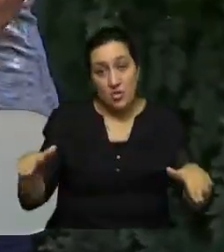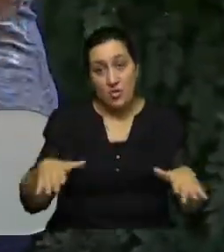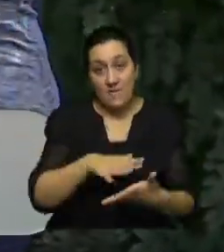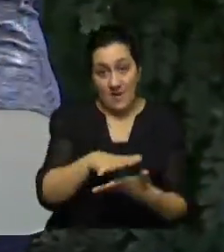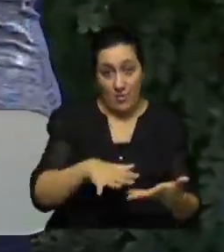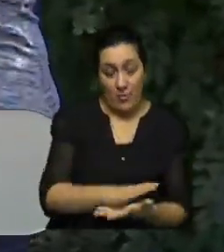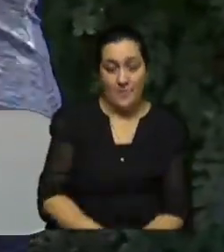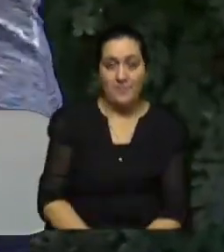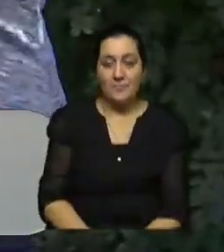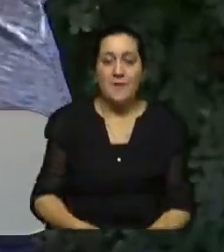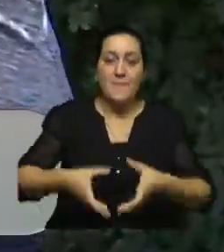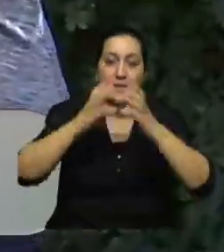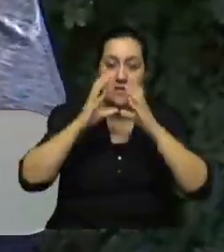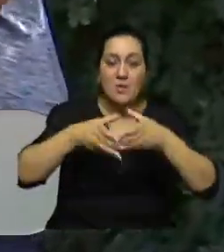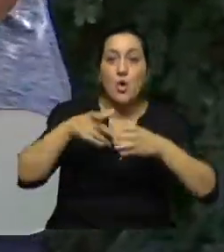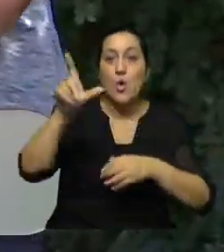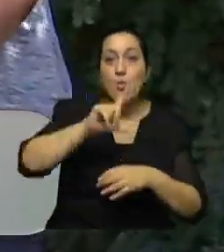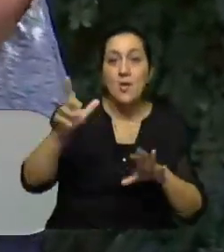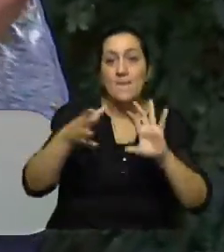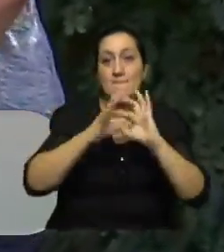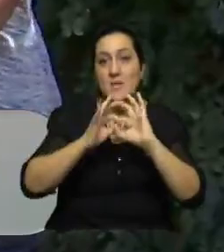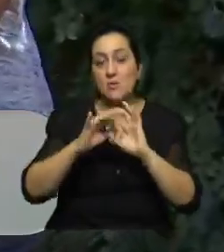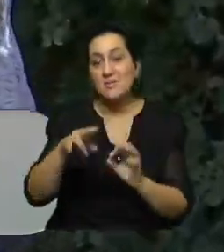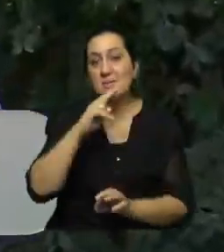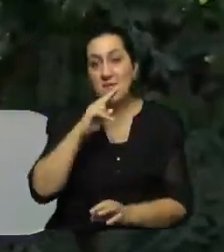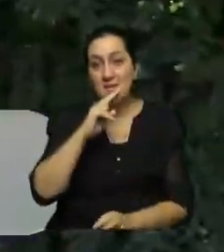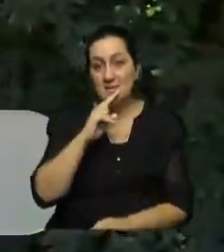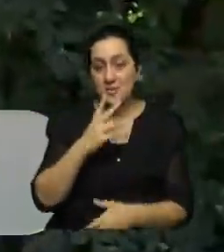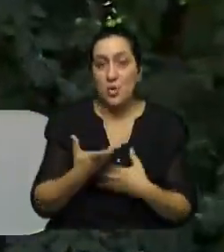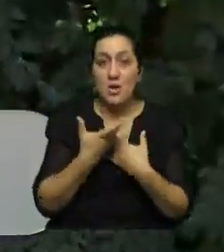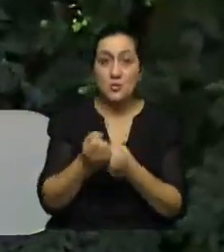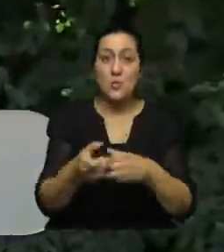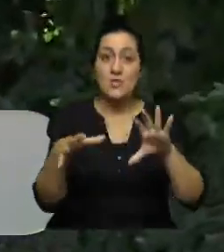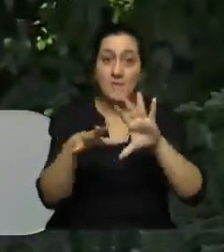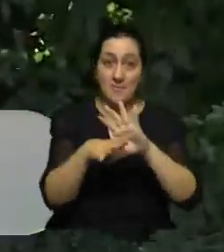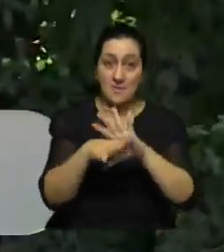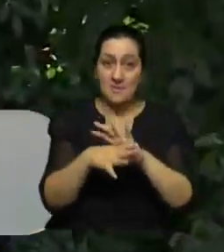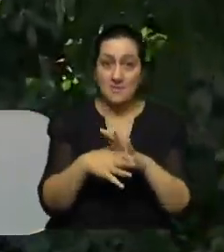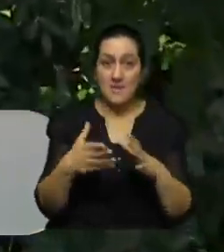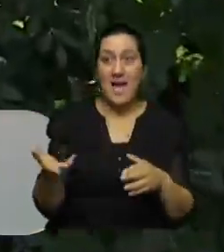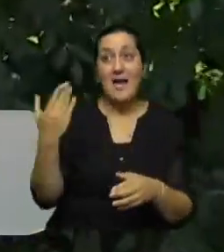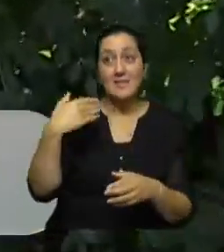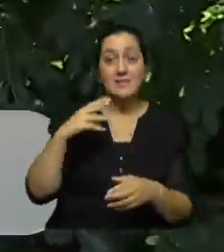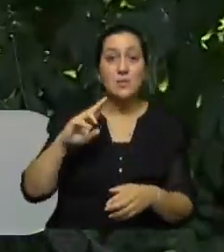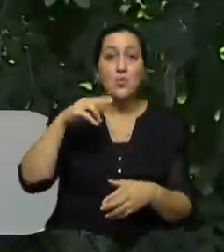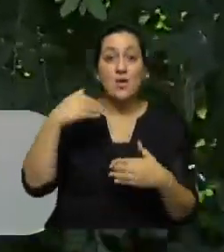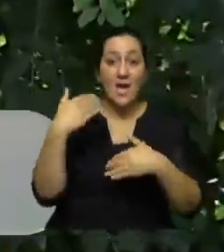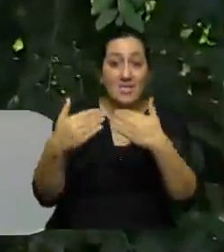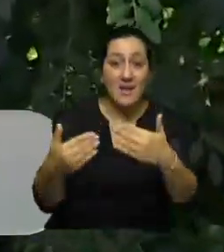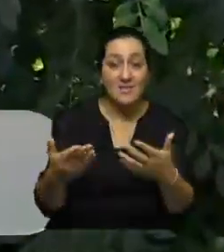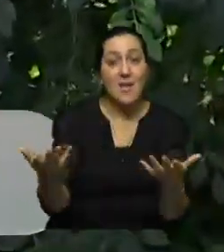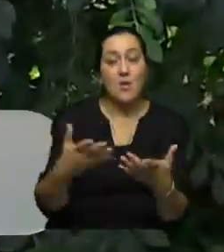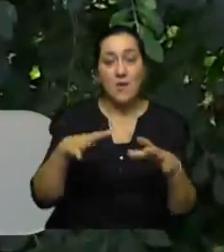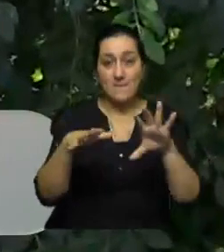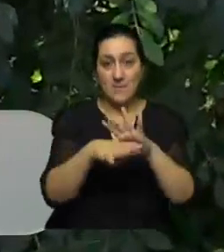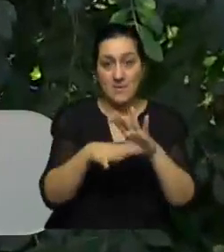Uh-huh. El merendero, lunes, miércoles y viernes, con la ayuda de Mides, ahora Mides, antes era Uruguay Adelante, con